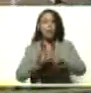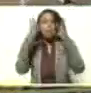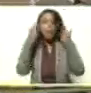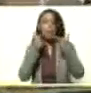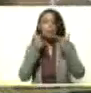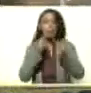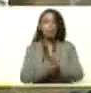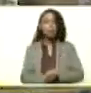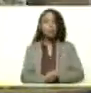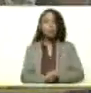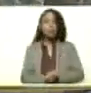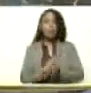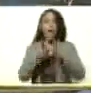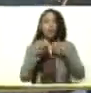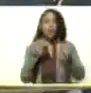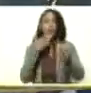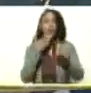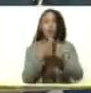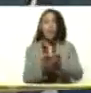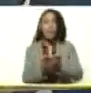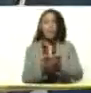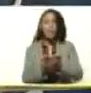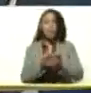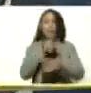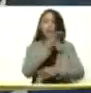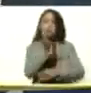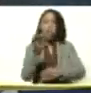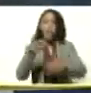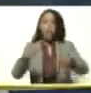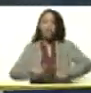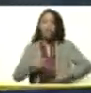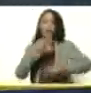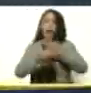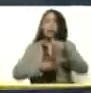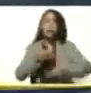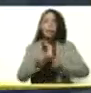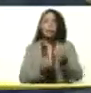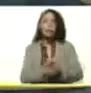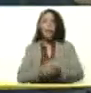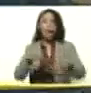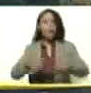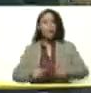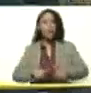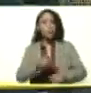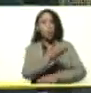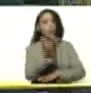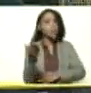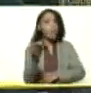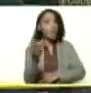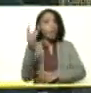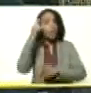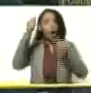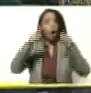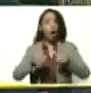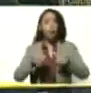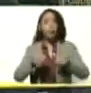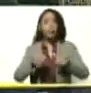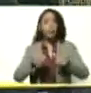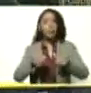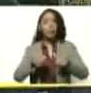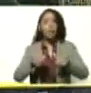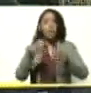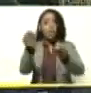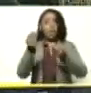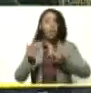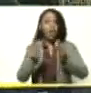a todos les agradezco su esfuerzo que hacen y el esfuerzo de ustedes del día de hoy nos dará